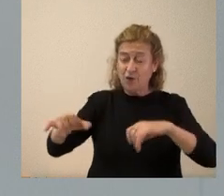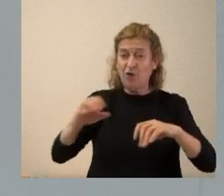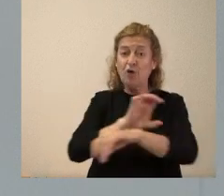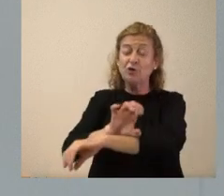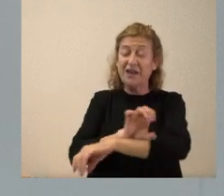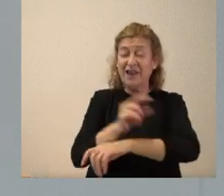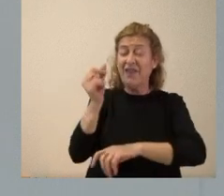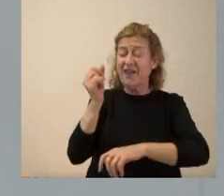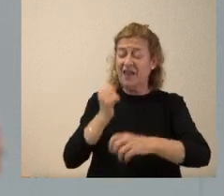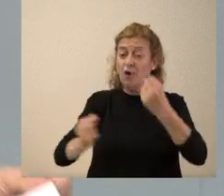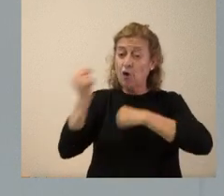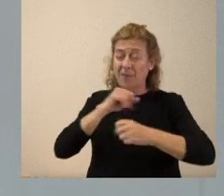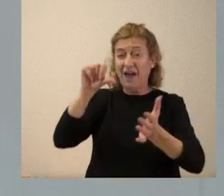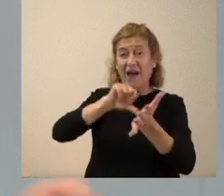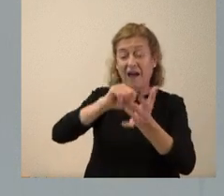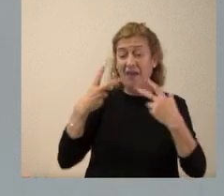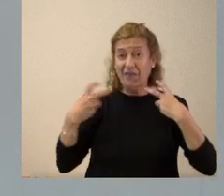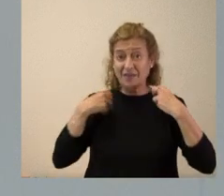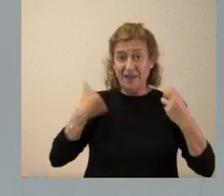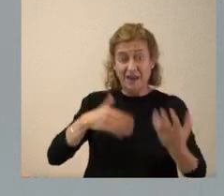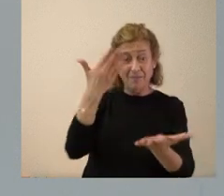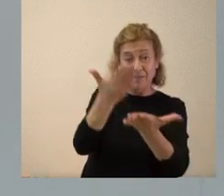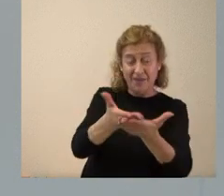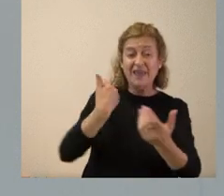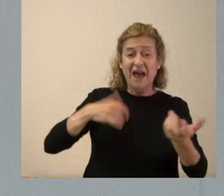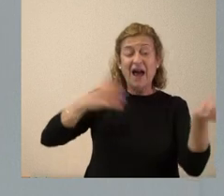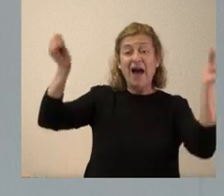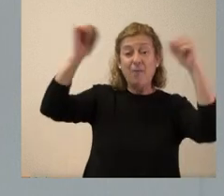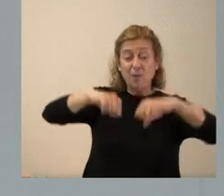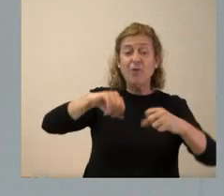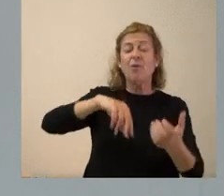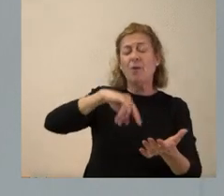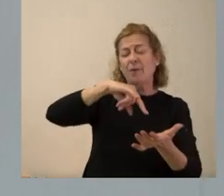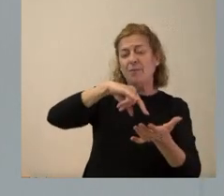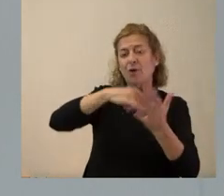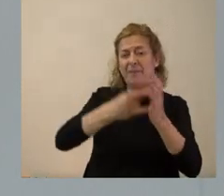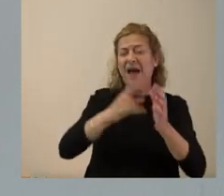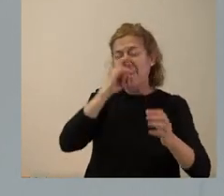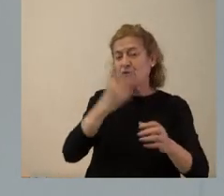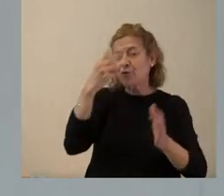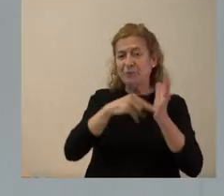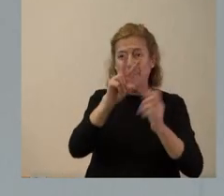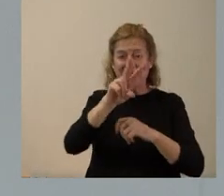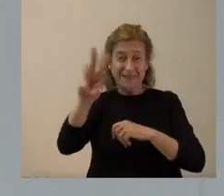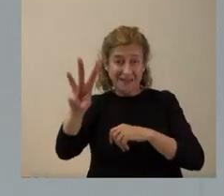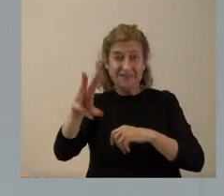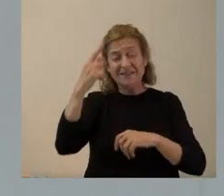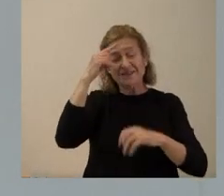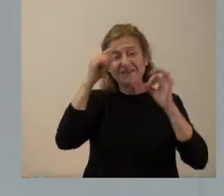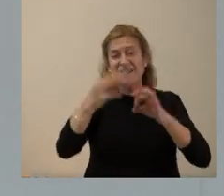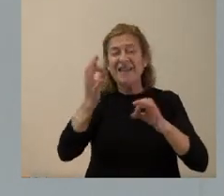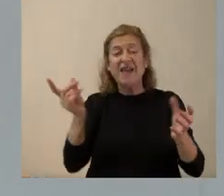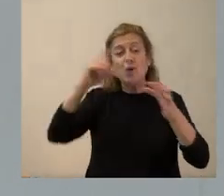de economía y Hacienda planteado y así ha sido aprobado el programa estadístico para año 2023 se trata de